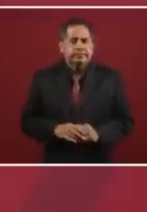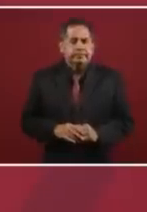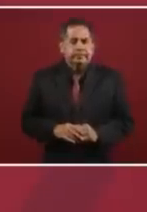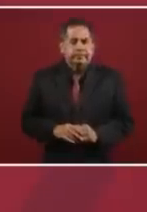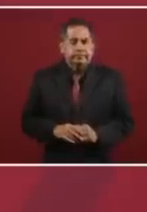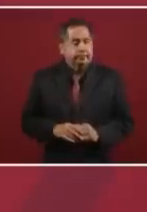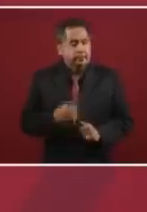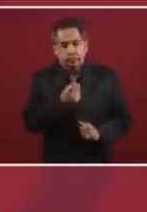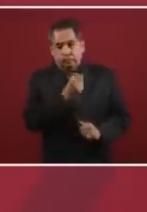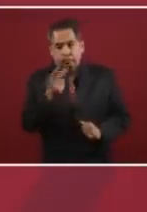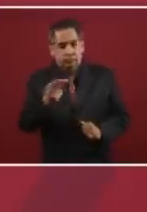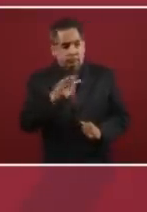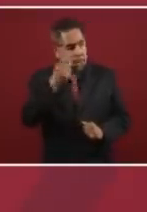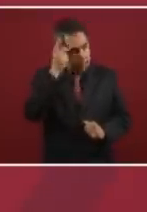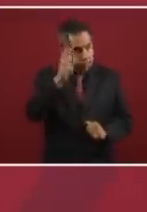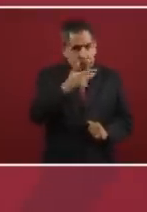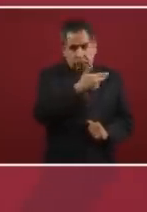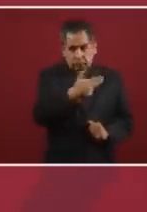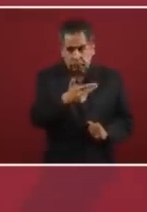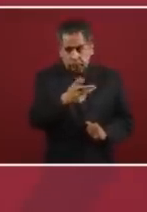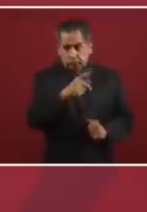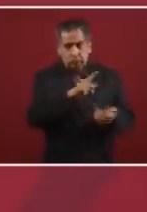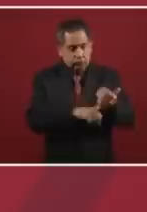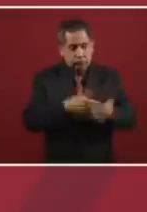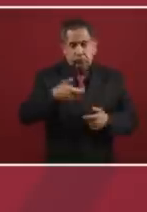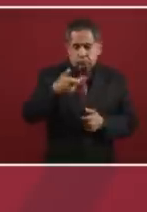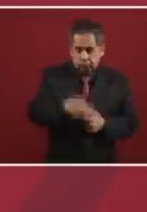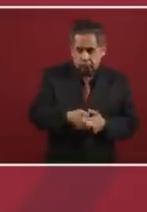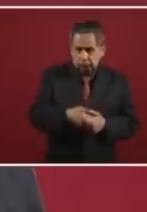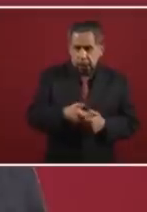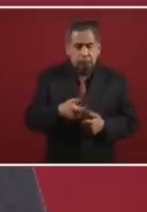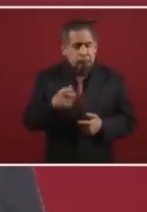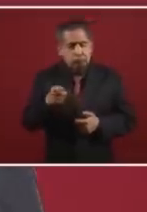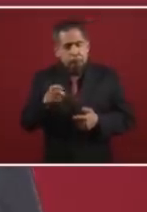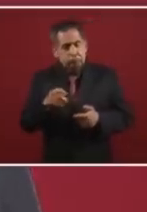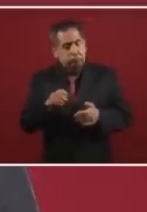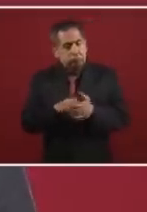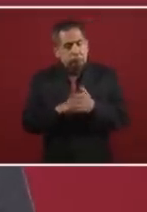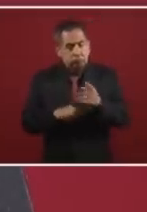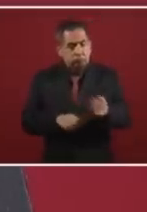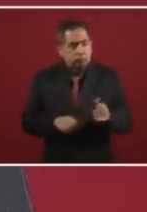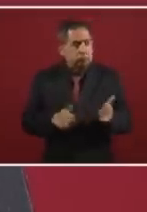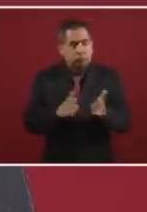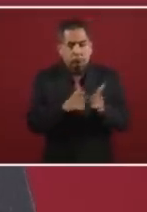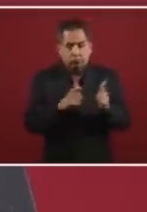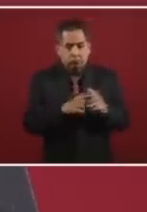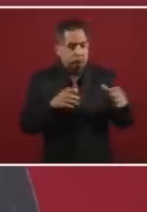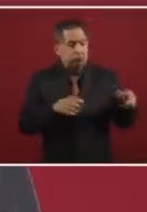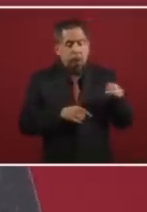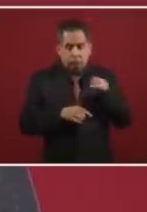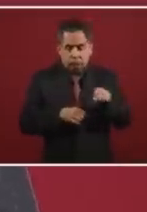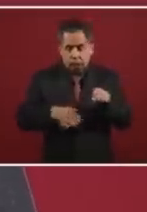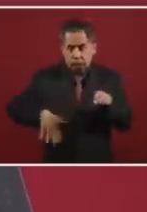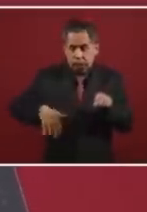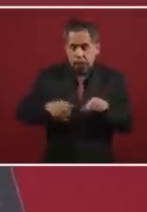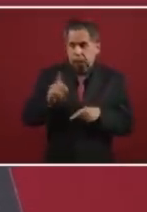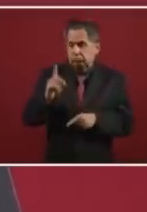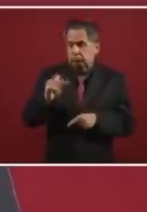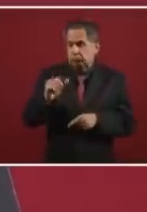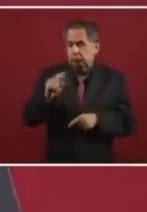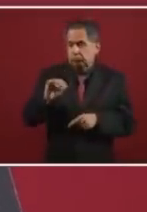hoteleros invirtieron este el grupo de daniel